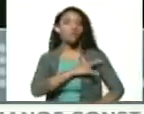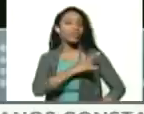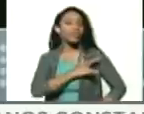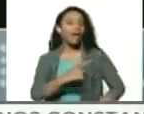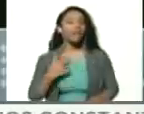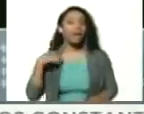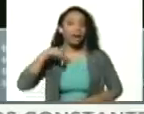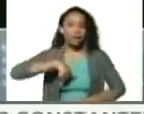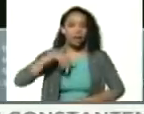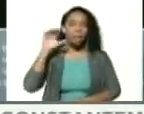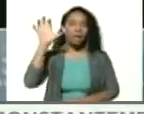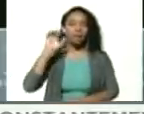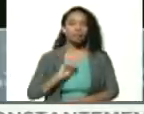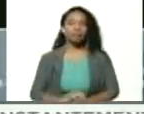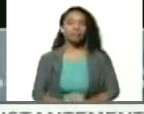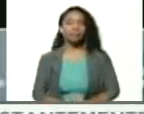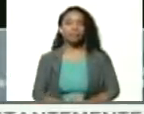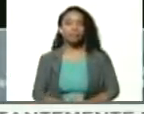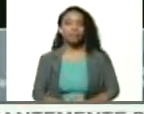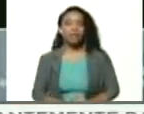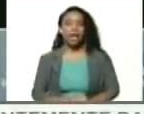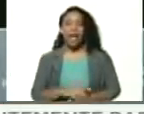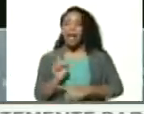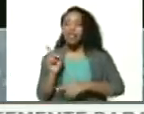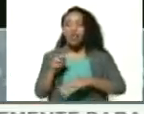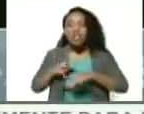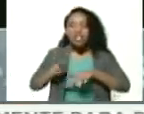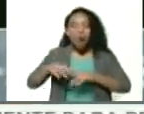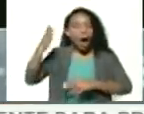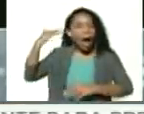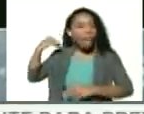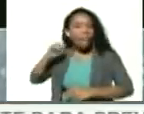del país. Aquellos niños que tenían